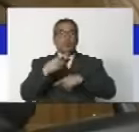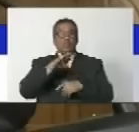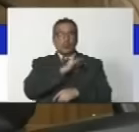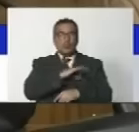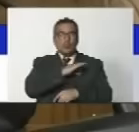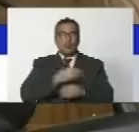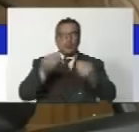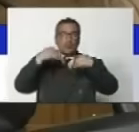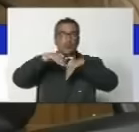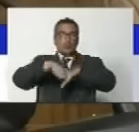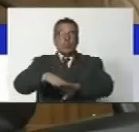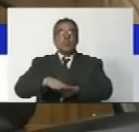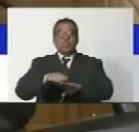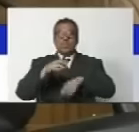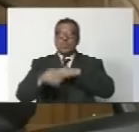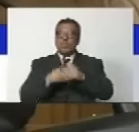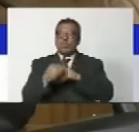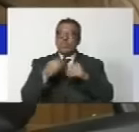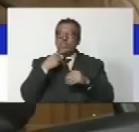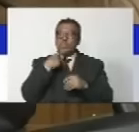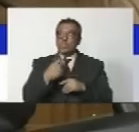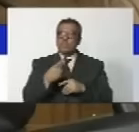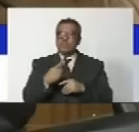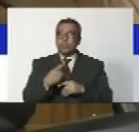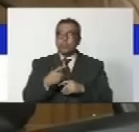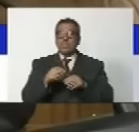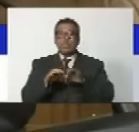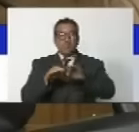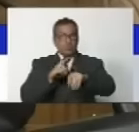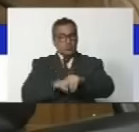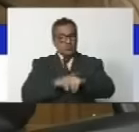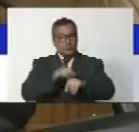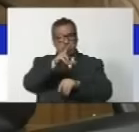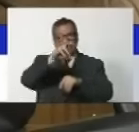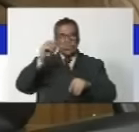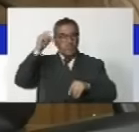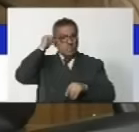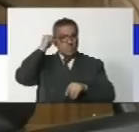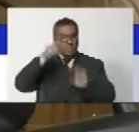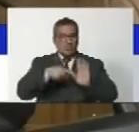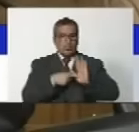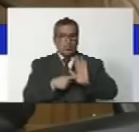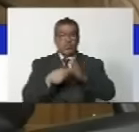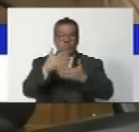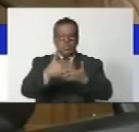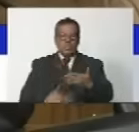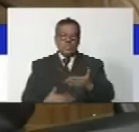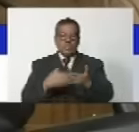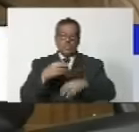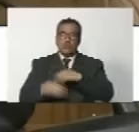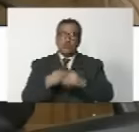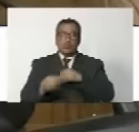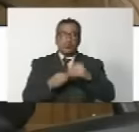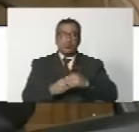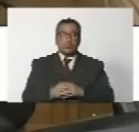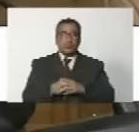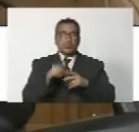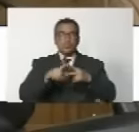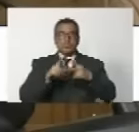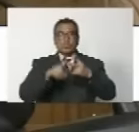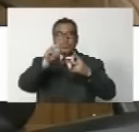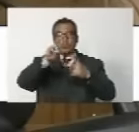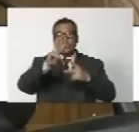Social Integral, mediante las cuales solicita las prórrogas de 30 días para presentar los informes correspondientes para su